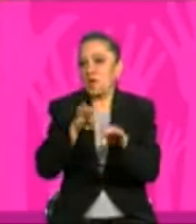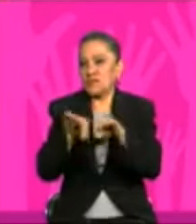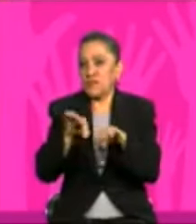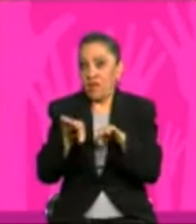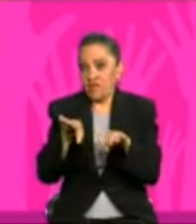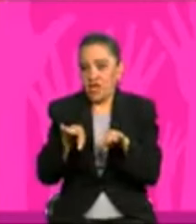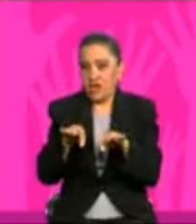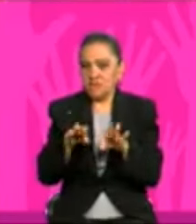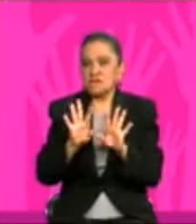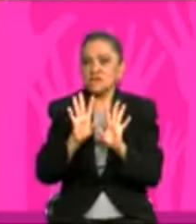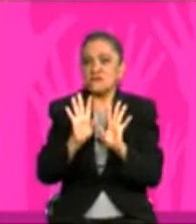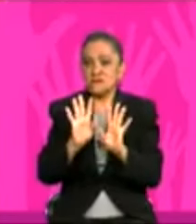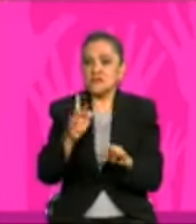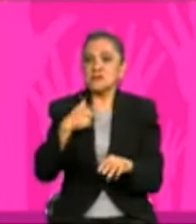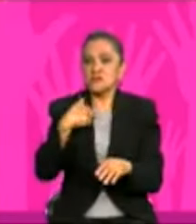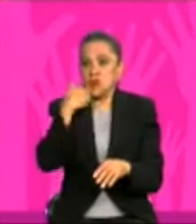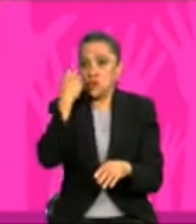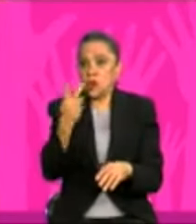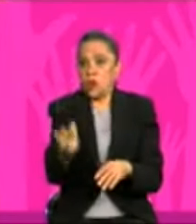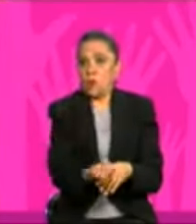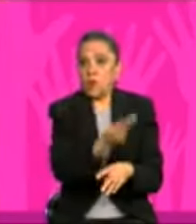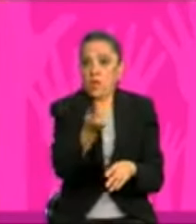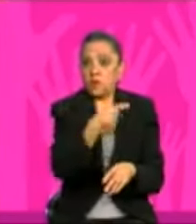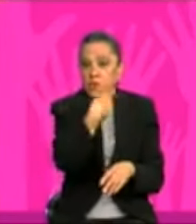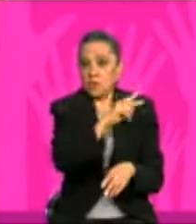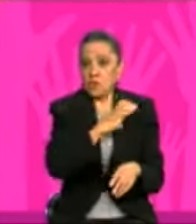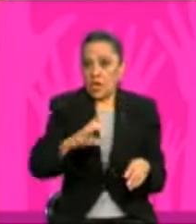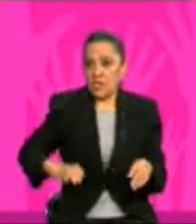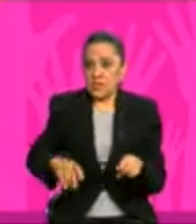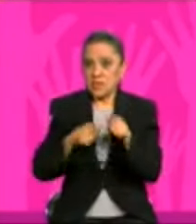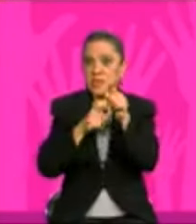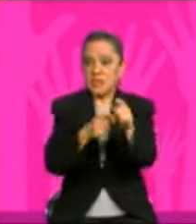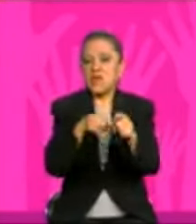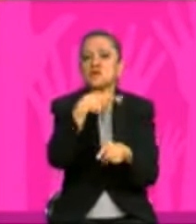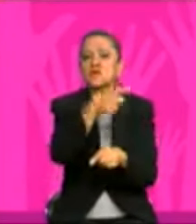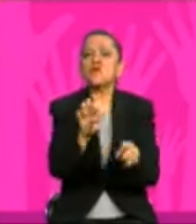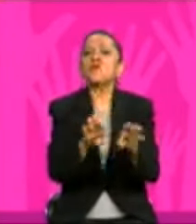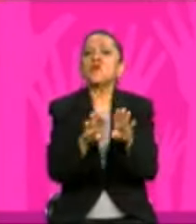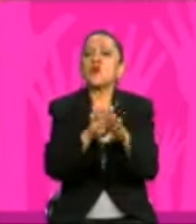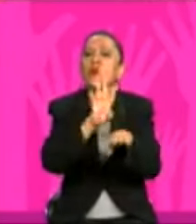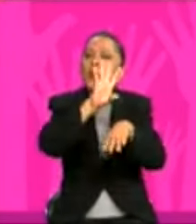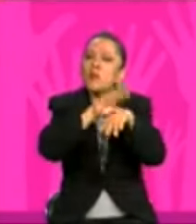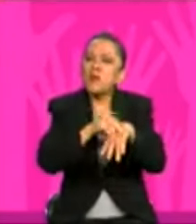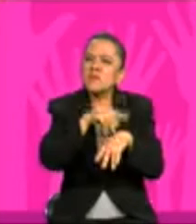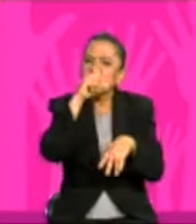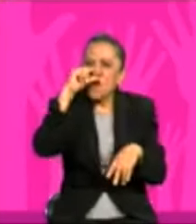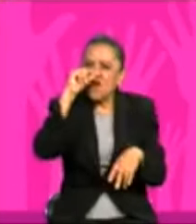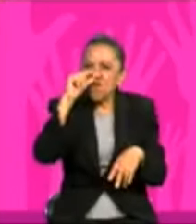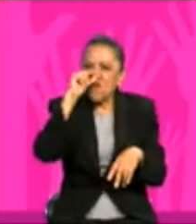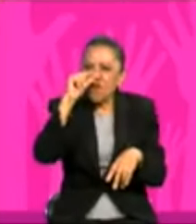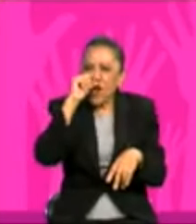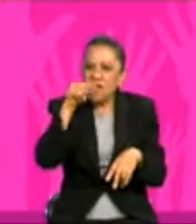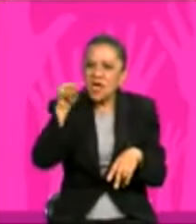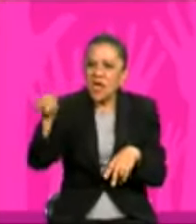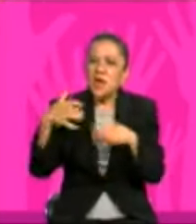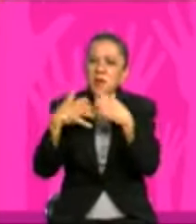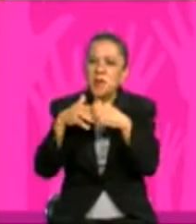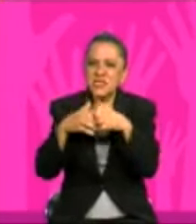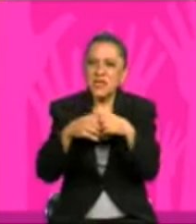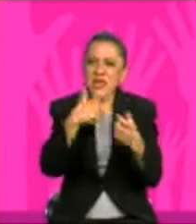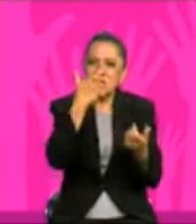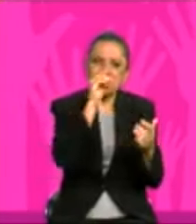Yo te preguntaría, candidata de la continuidad, ¿cómo permitiste que le fallaran a los empresarios desviando esos recursos de